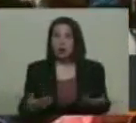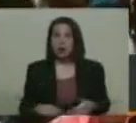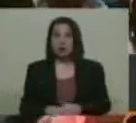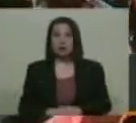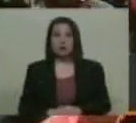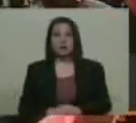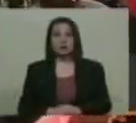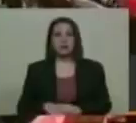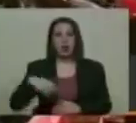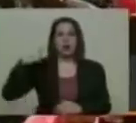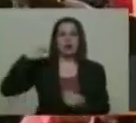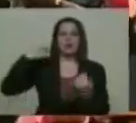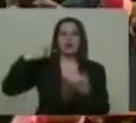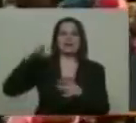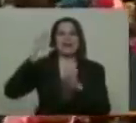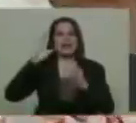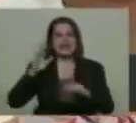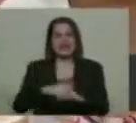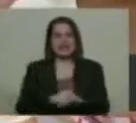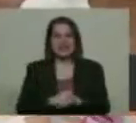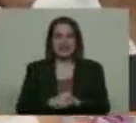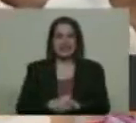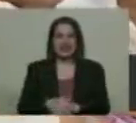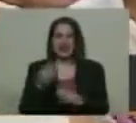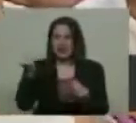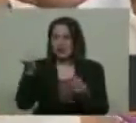Te pasaste, dice aquí.